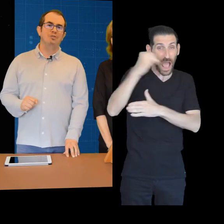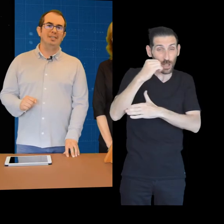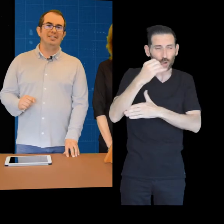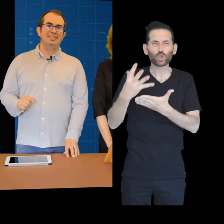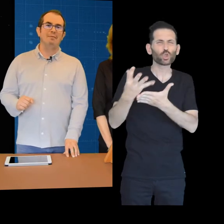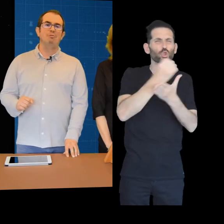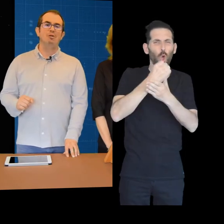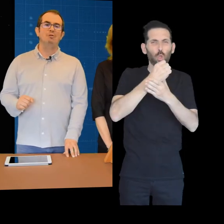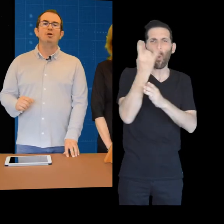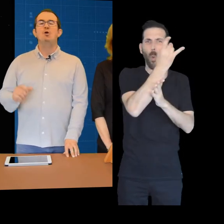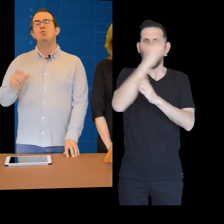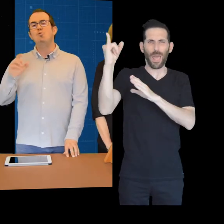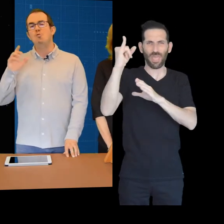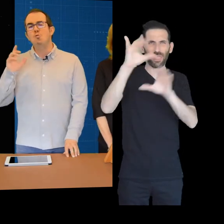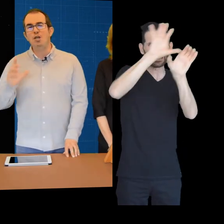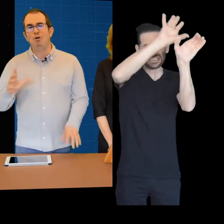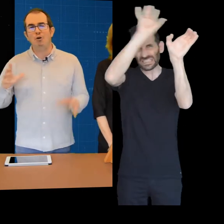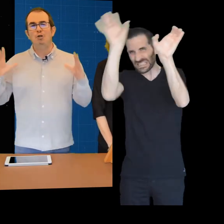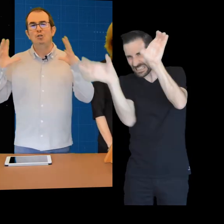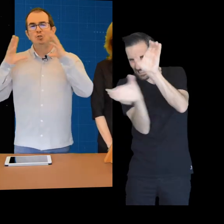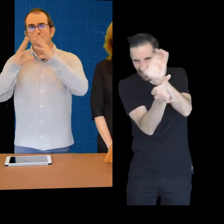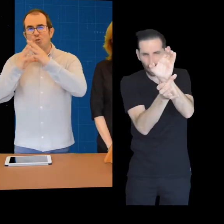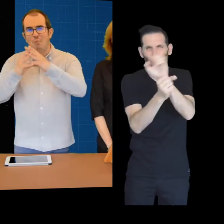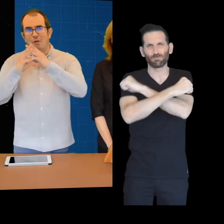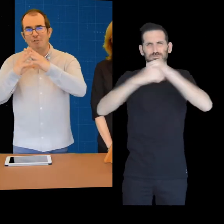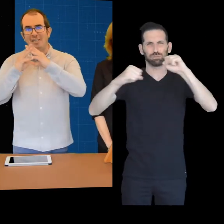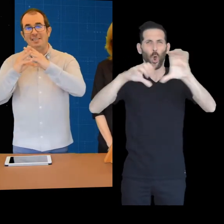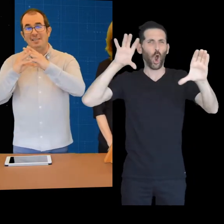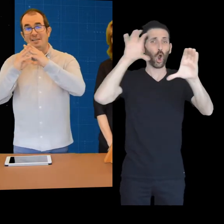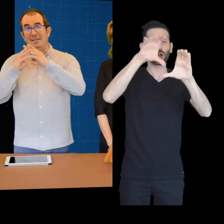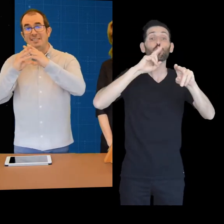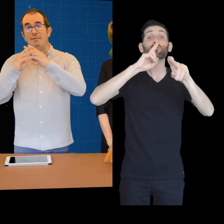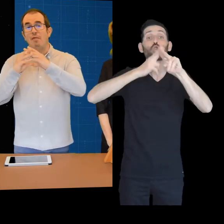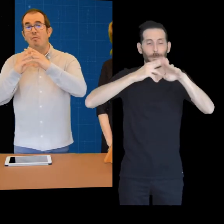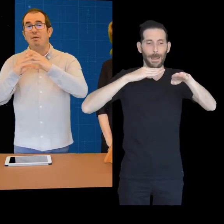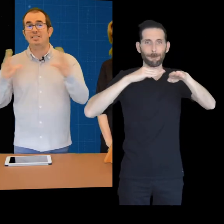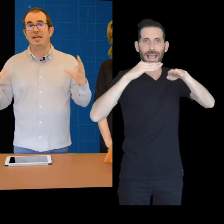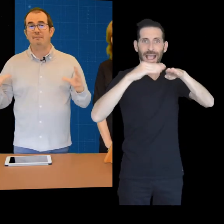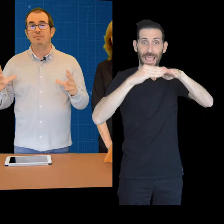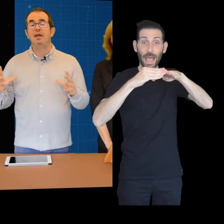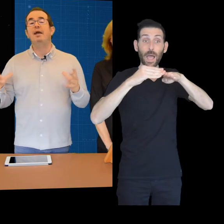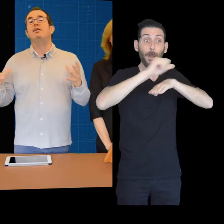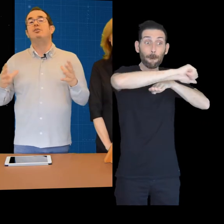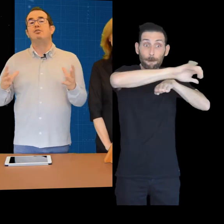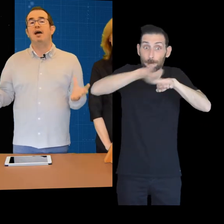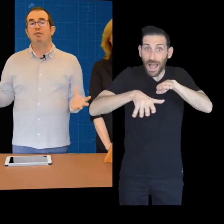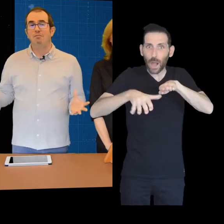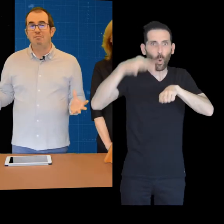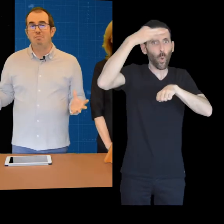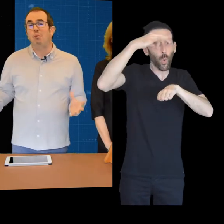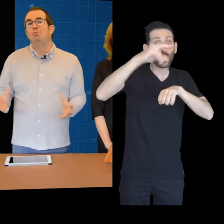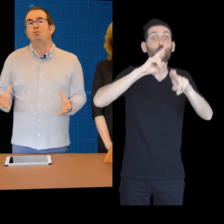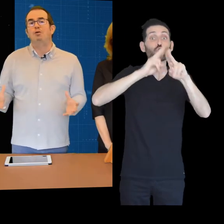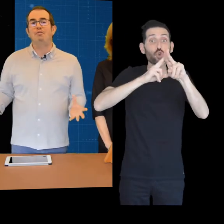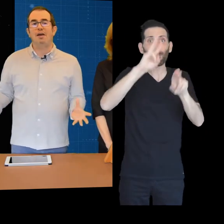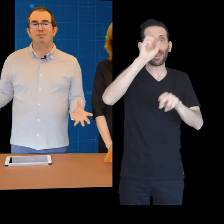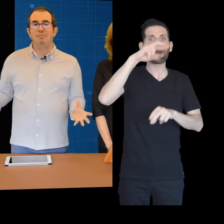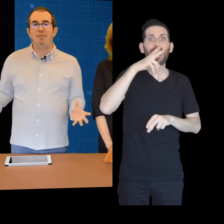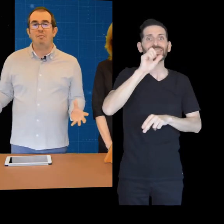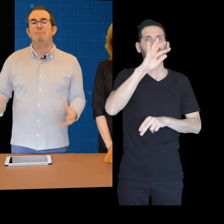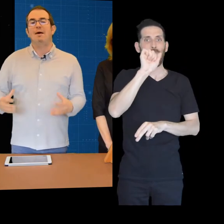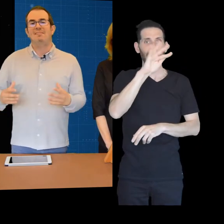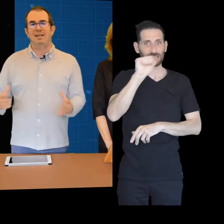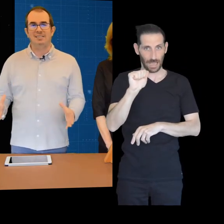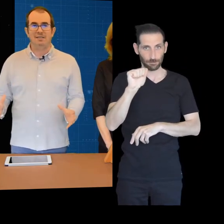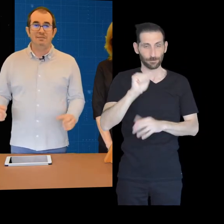todos os continentes estaban unidos nun único supercontinente chamado Pangea e rodeado por un único océano